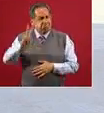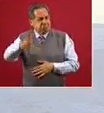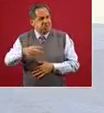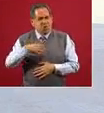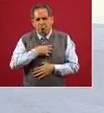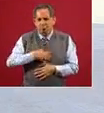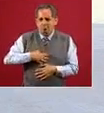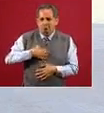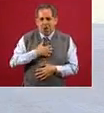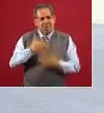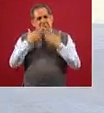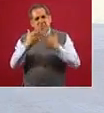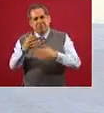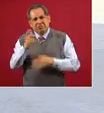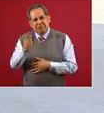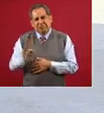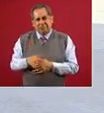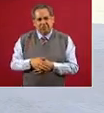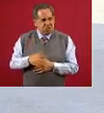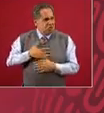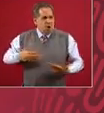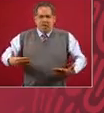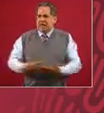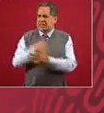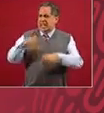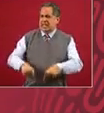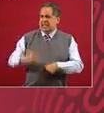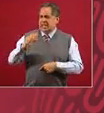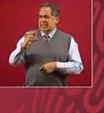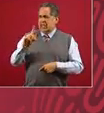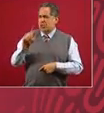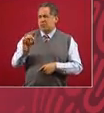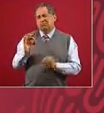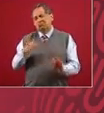muy contento por haber nacido aquí en Cerros.